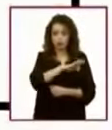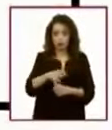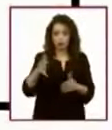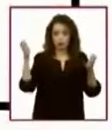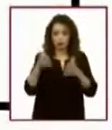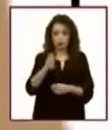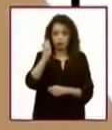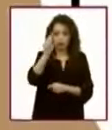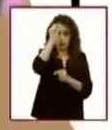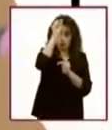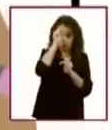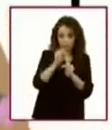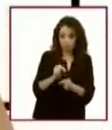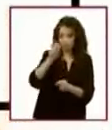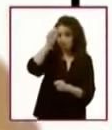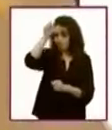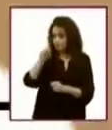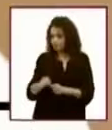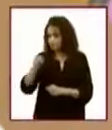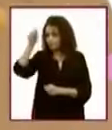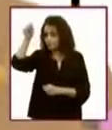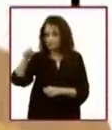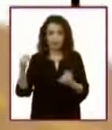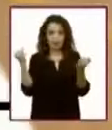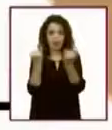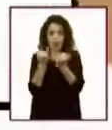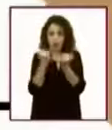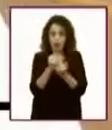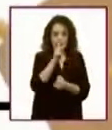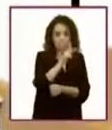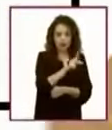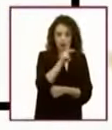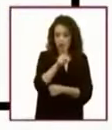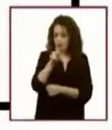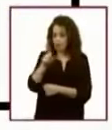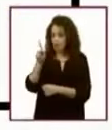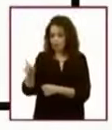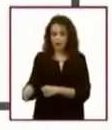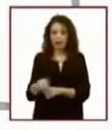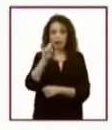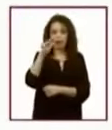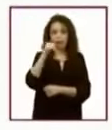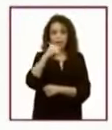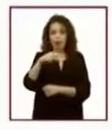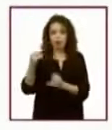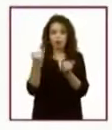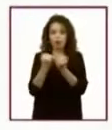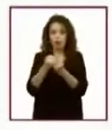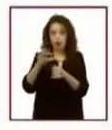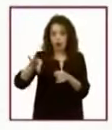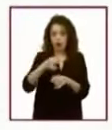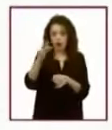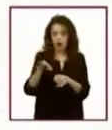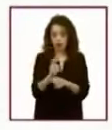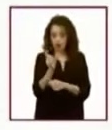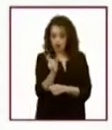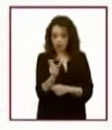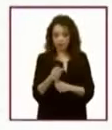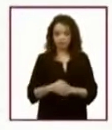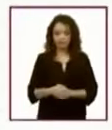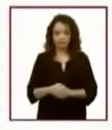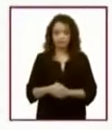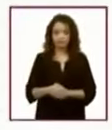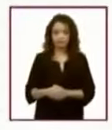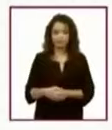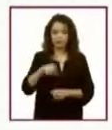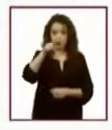una separación igual a la longitud de una de las agujas. Ahora deja caer la aguja en el papel un cierto